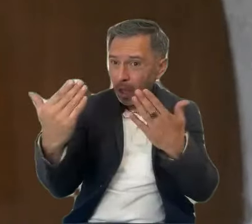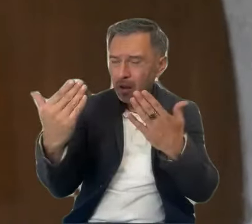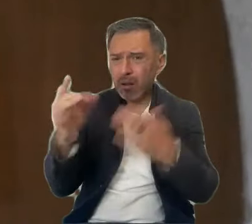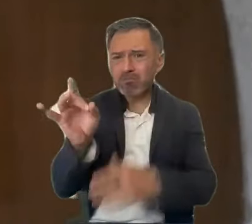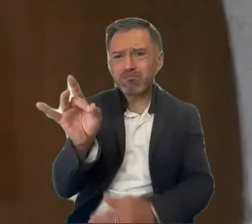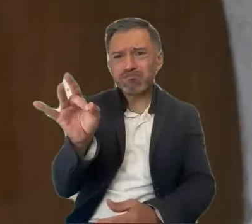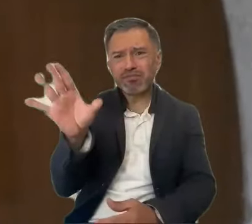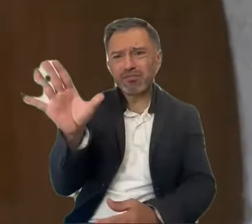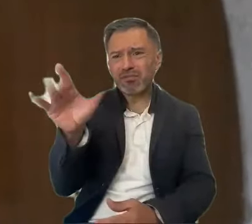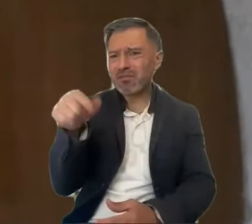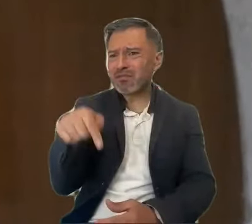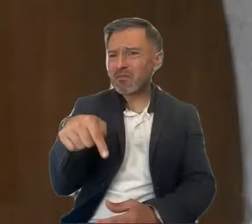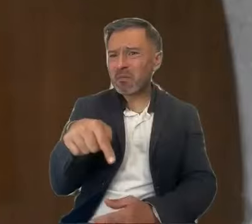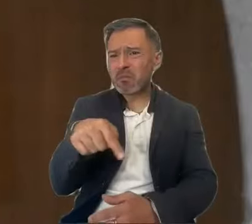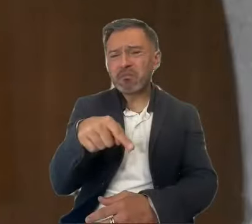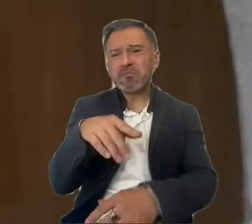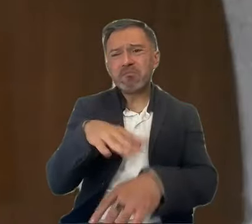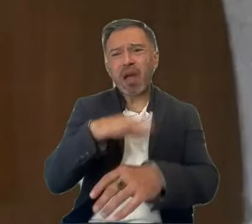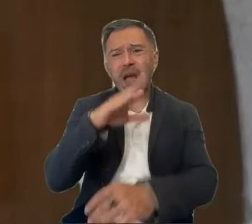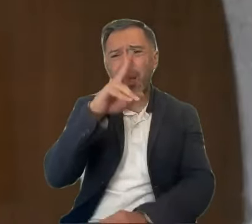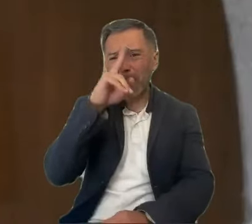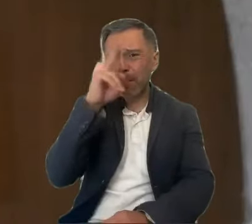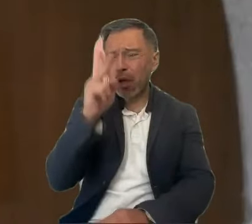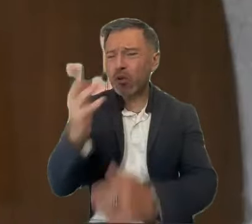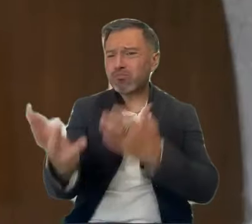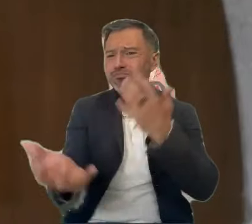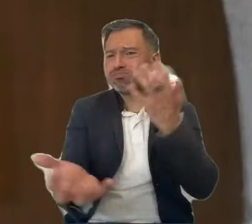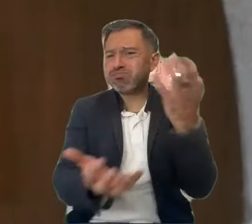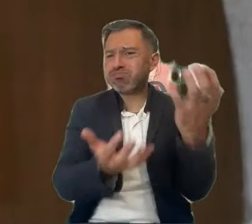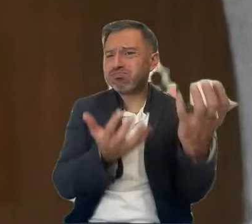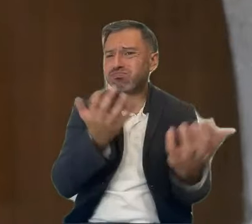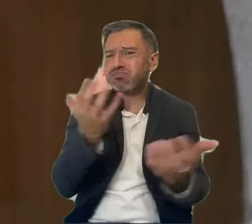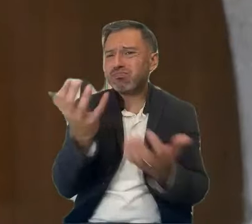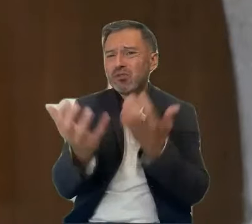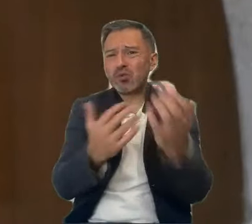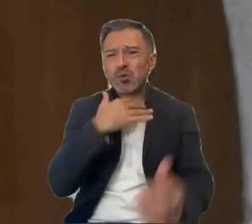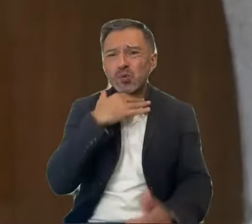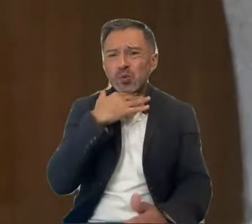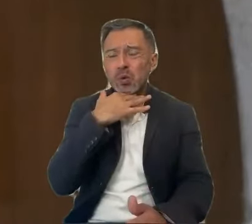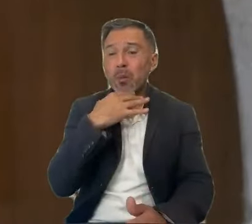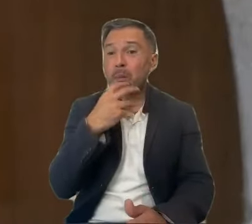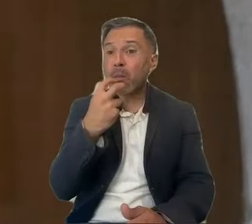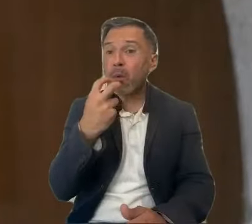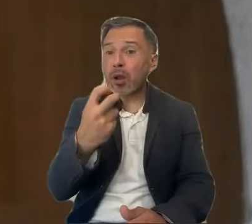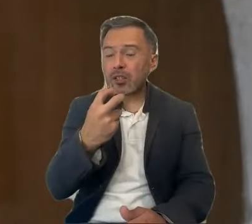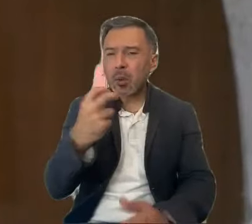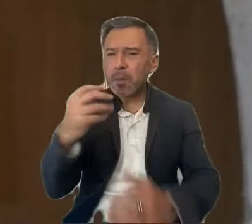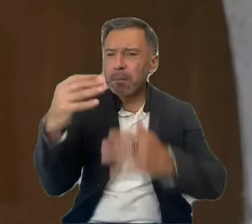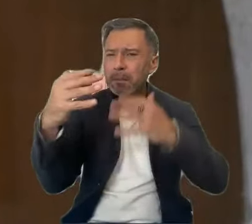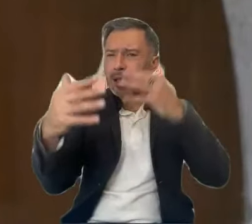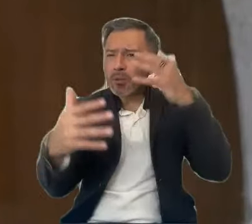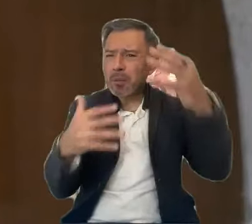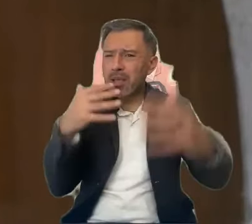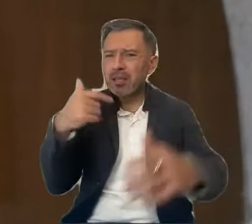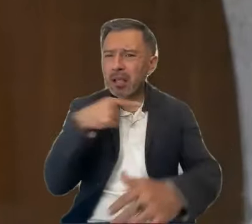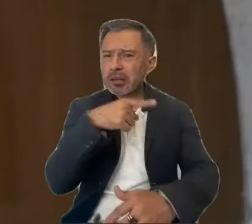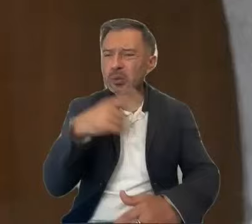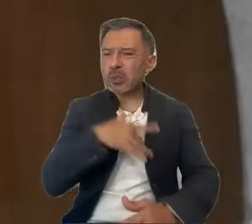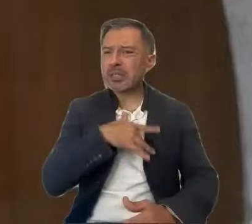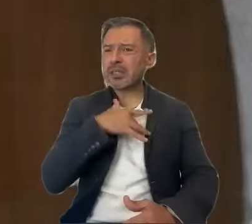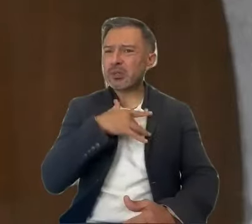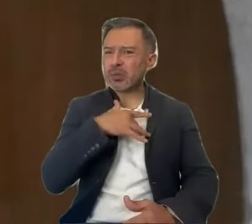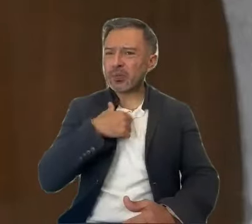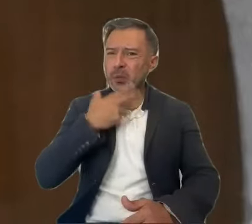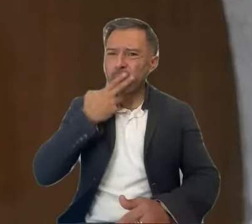tan comprometido con el medio ambiente. Hace muchos años, hace casi 20